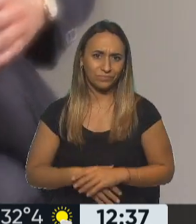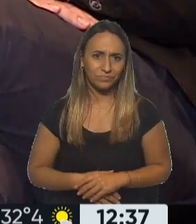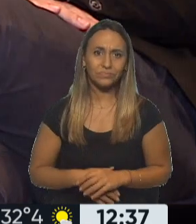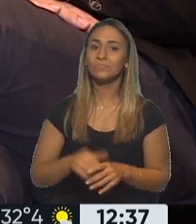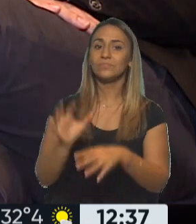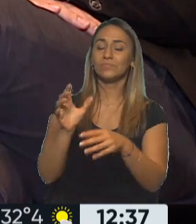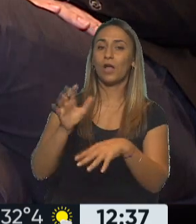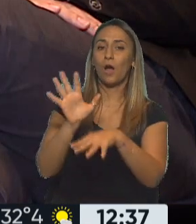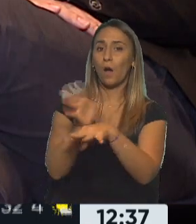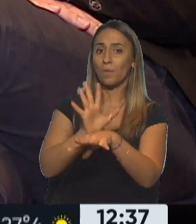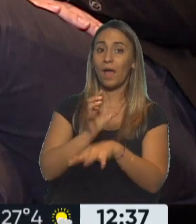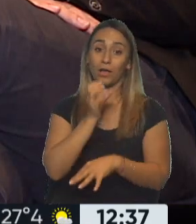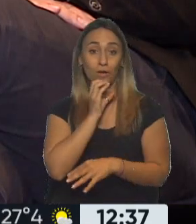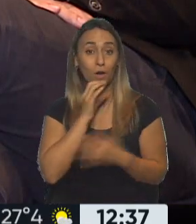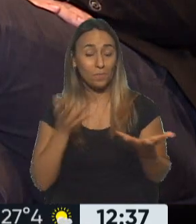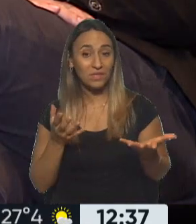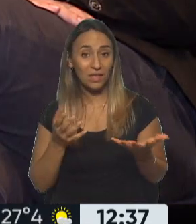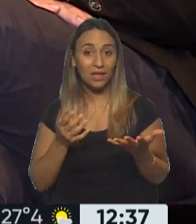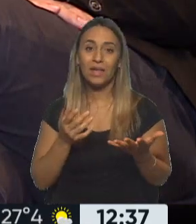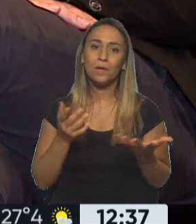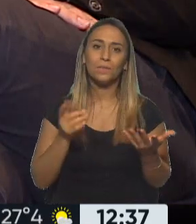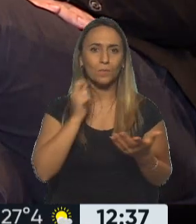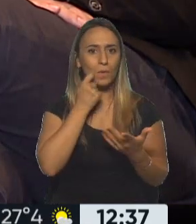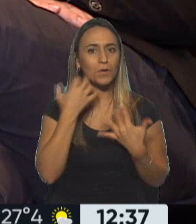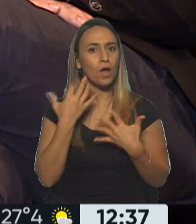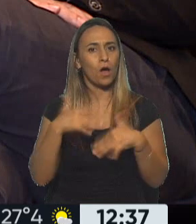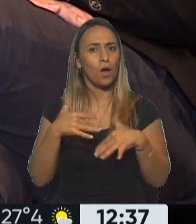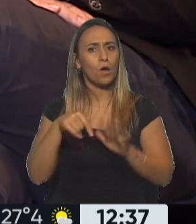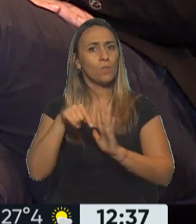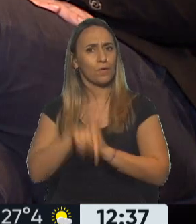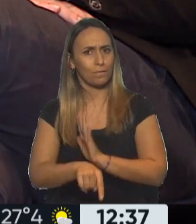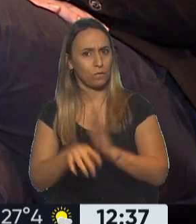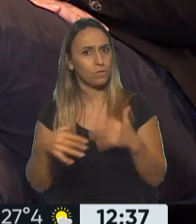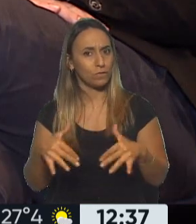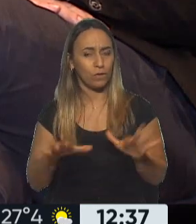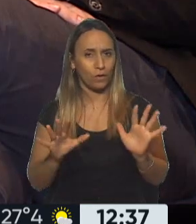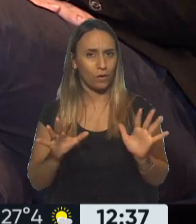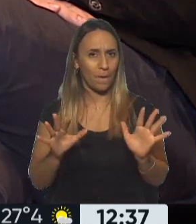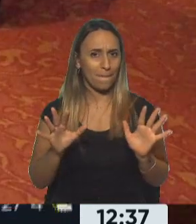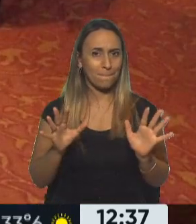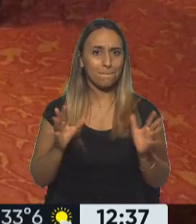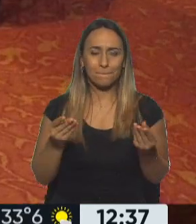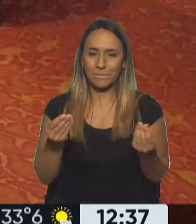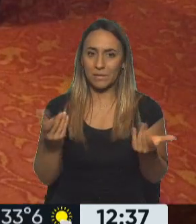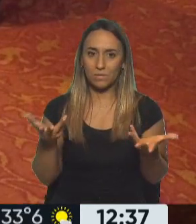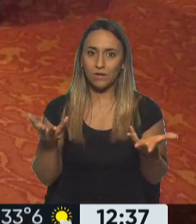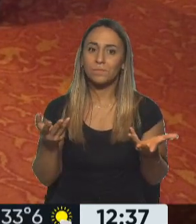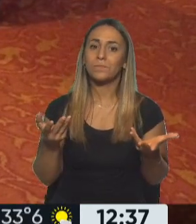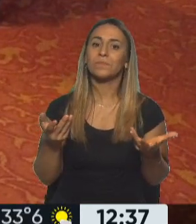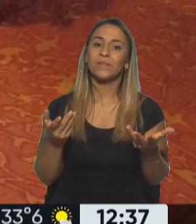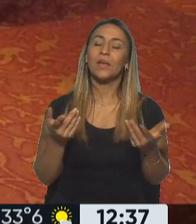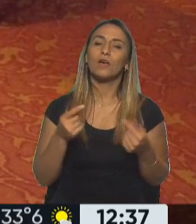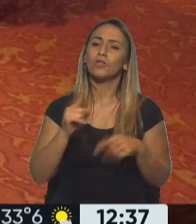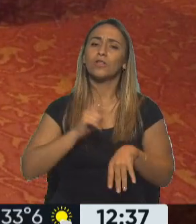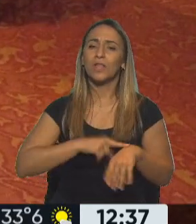comedia dramática hilarante, pero con un nivel de profundidad muy palpable. Cuando pasa el tiempo,